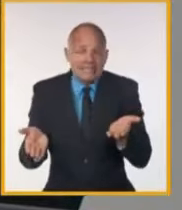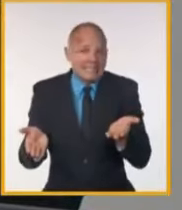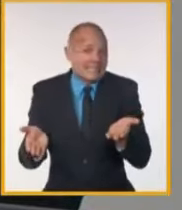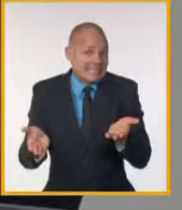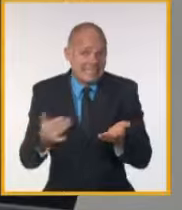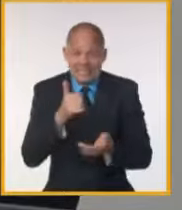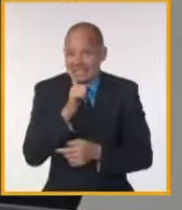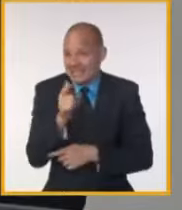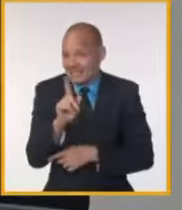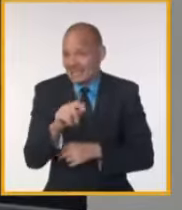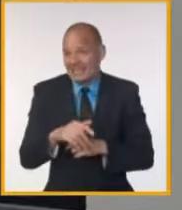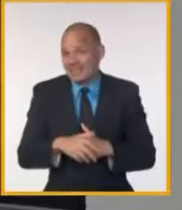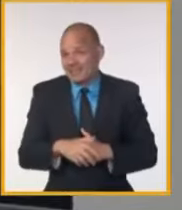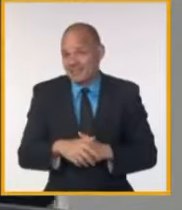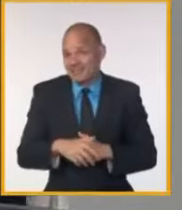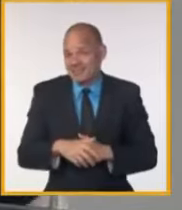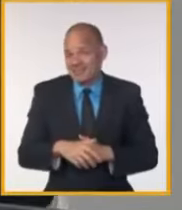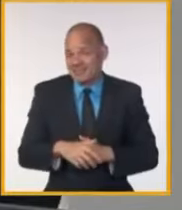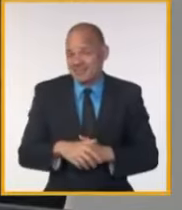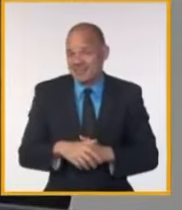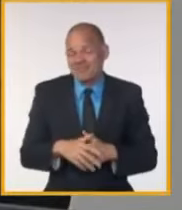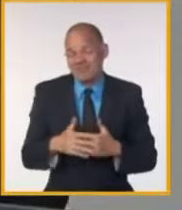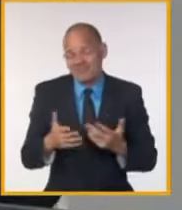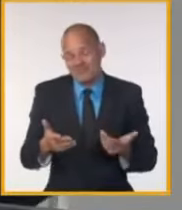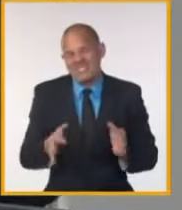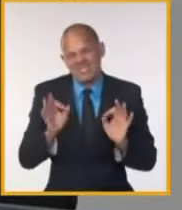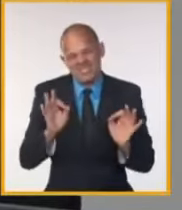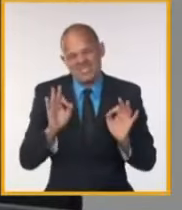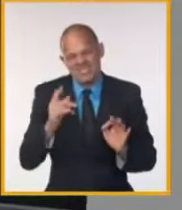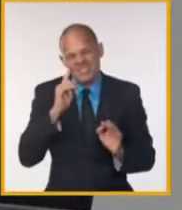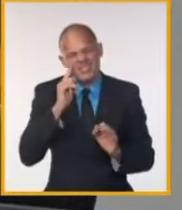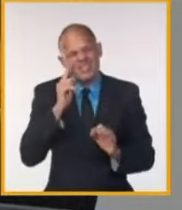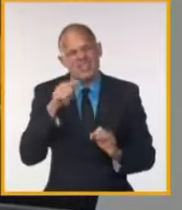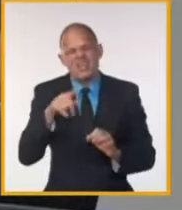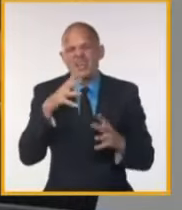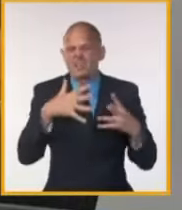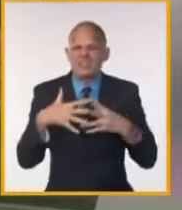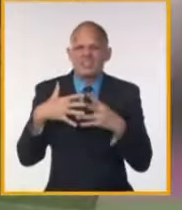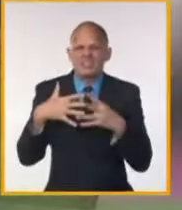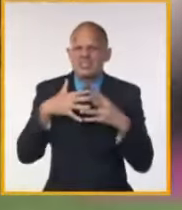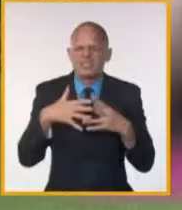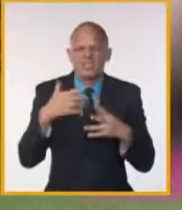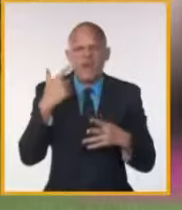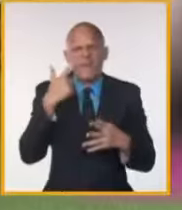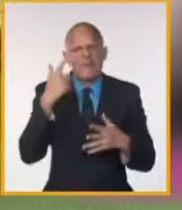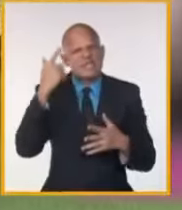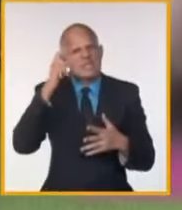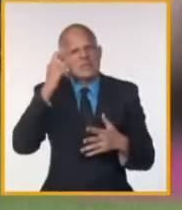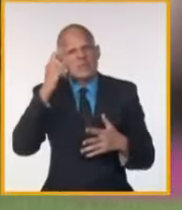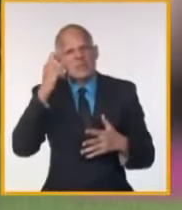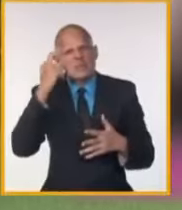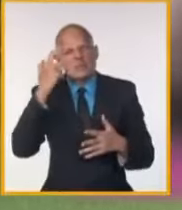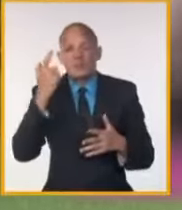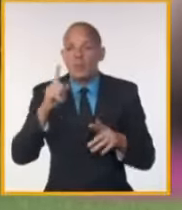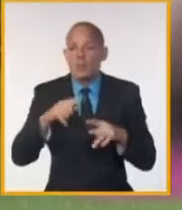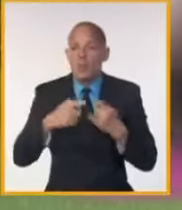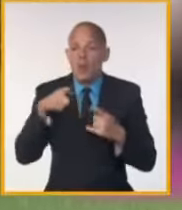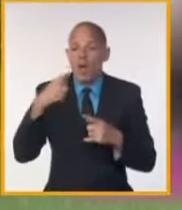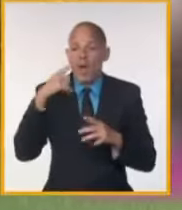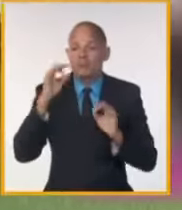increíble porque hay una un resentimiento hay un dolor profundo con que haya habido una